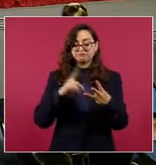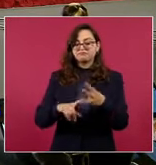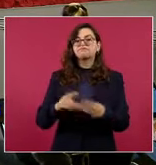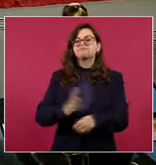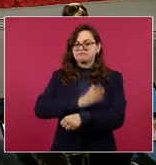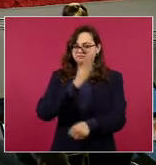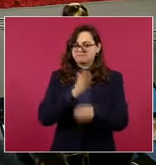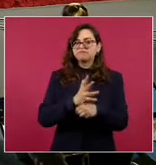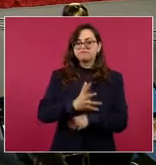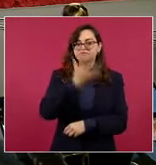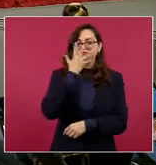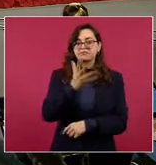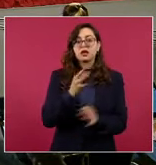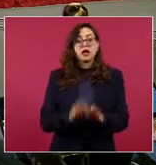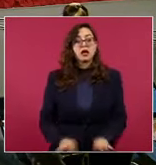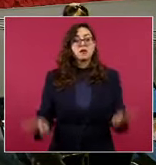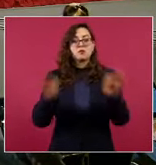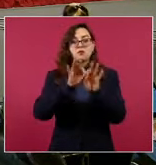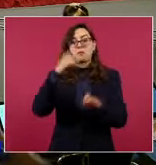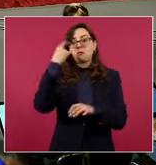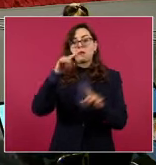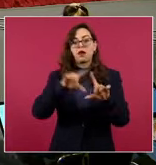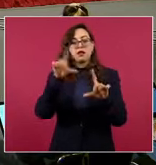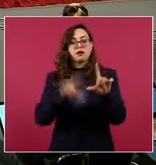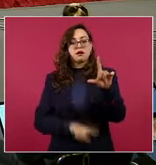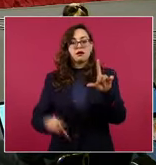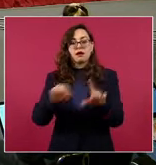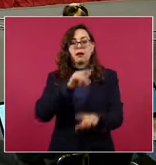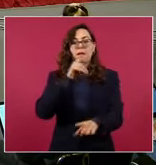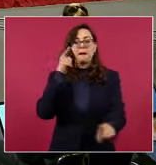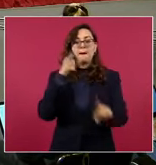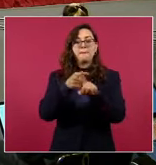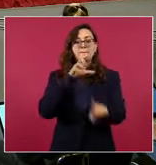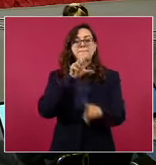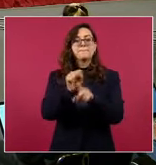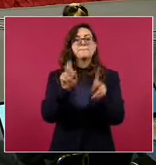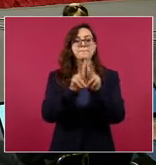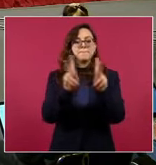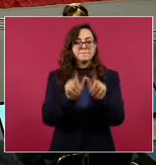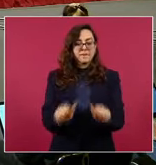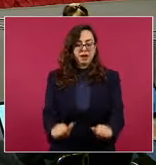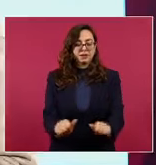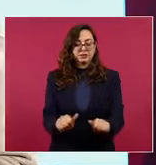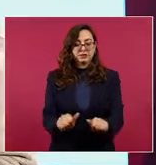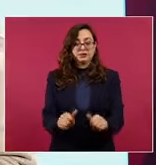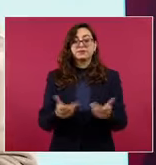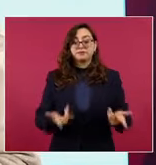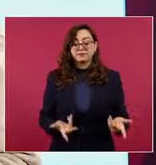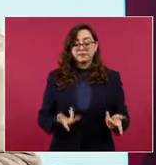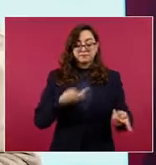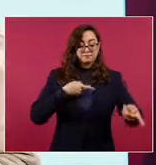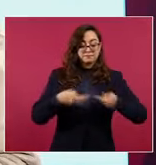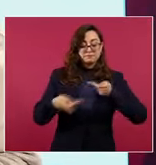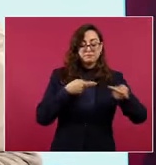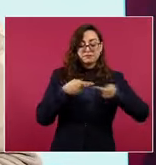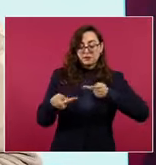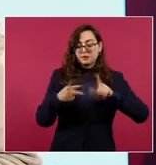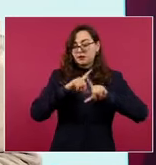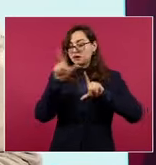para lograr la pacificación del país. Esta Estrategia Nacional de Seguridad ha